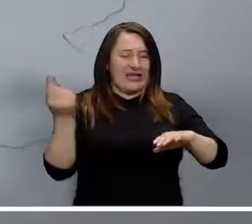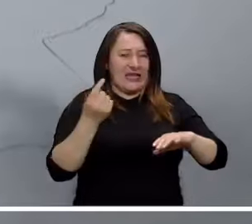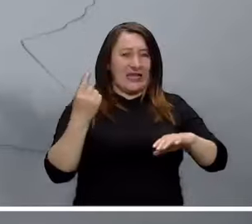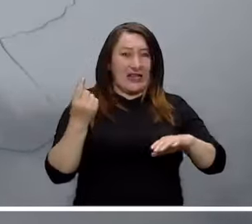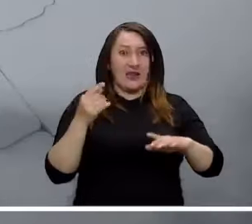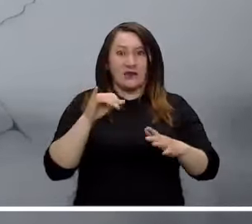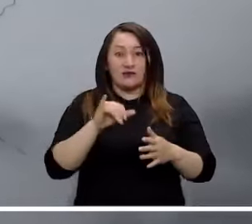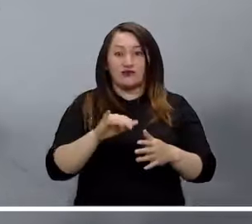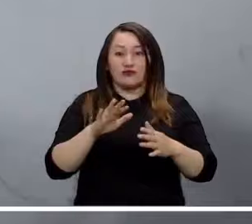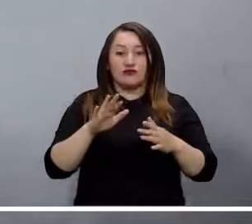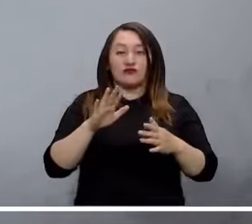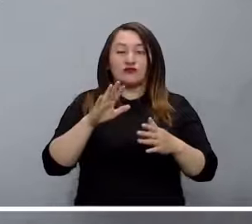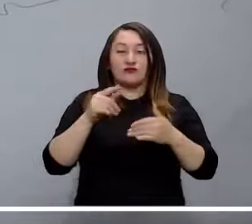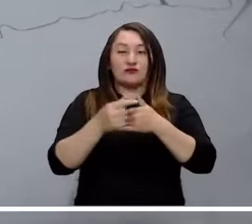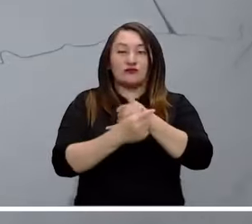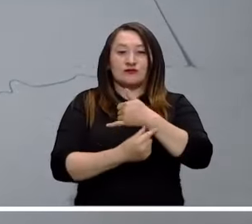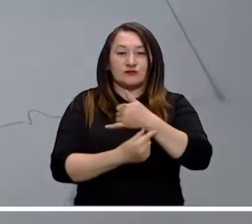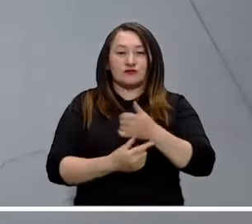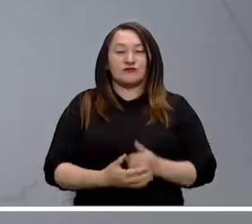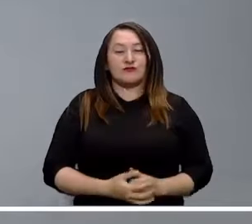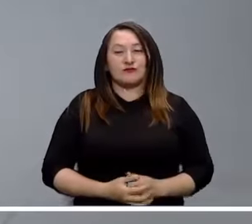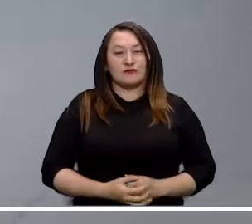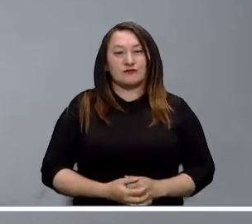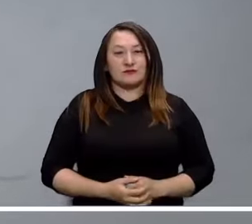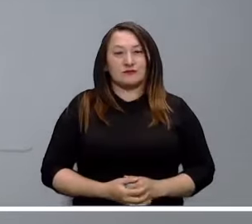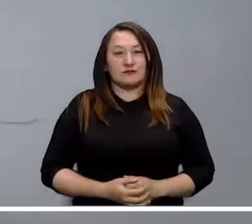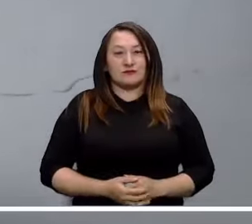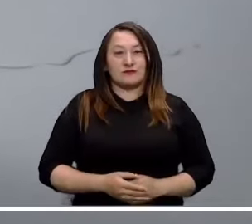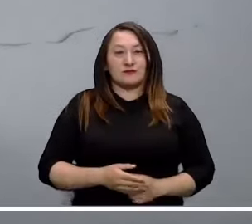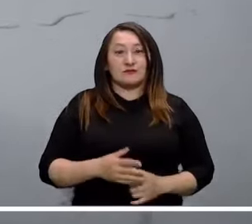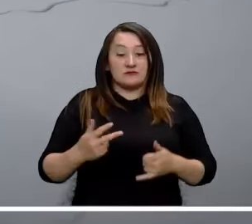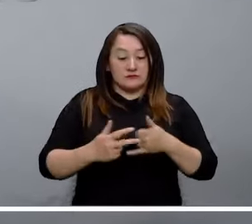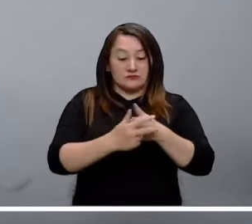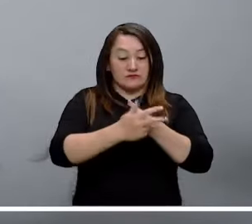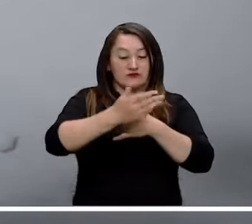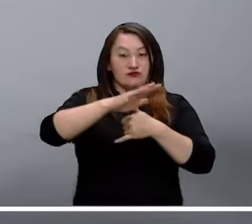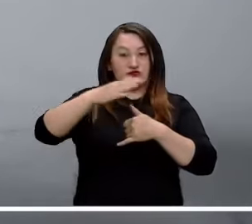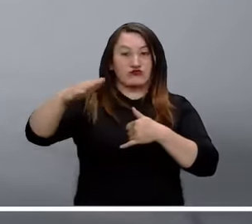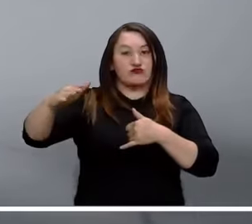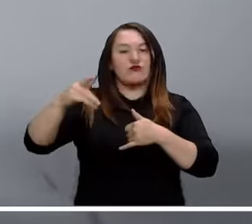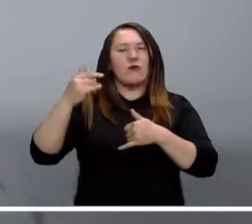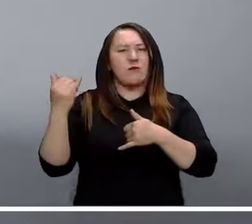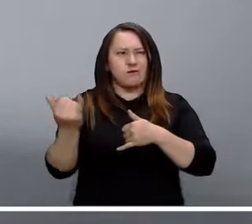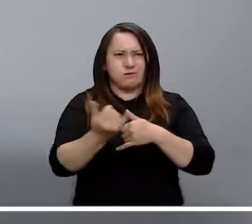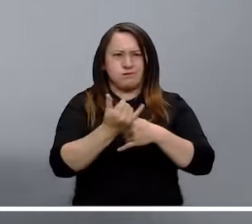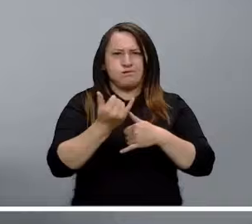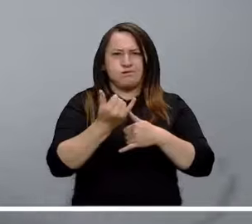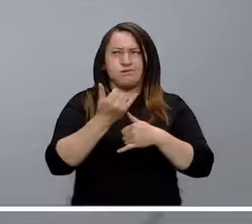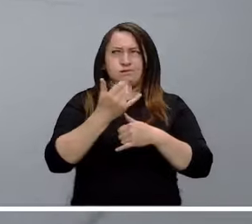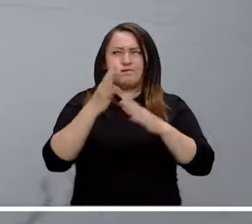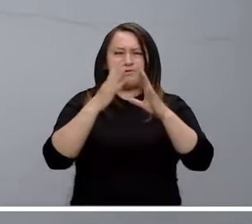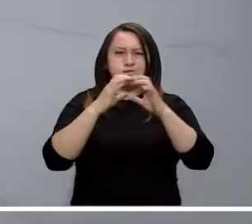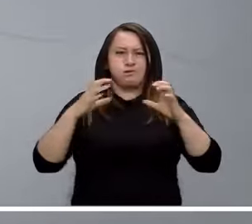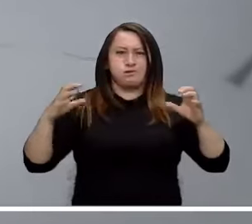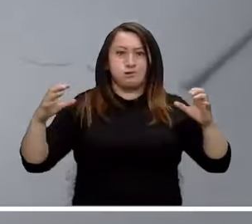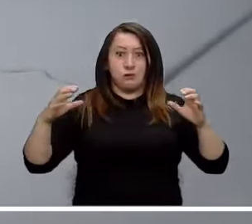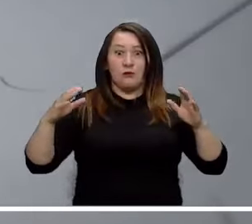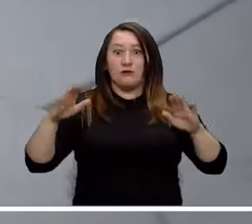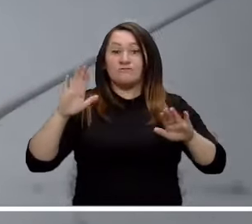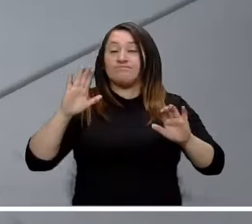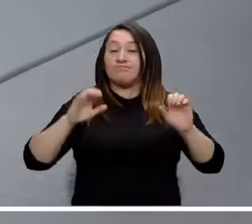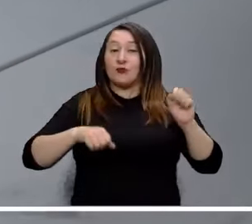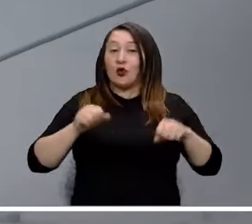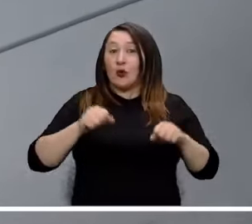generalizados sobre la región pacífica. Las montañas andinas permanecen cubiertas por varios sistemas nublados